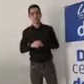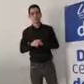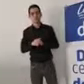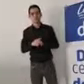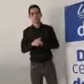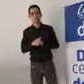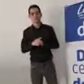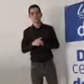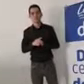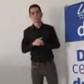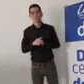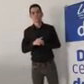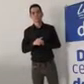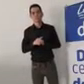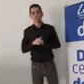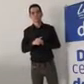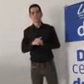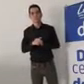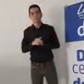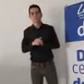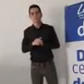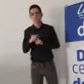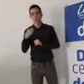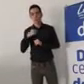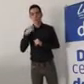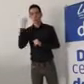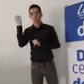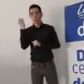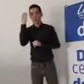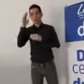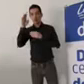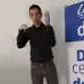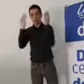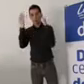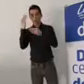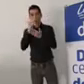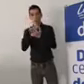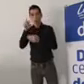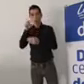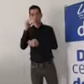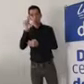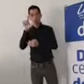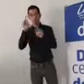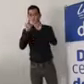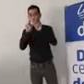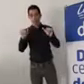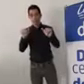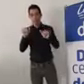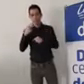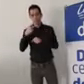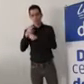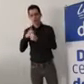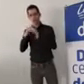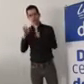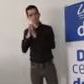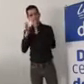también de participar en la Cumbre Mundial de Premios Nobel de Paz. Y siguiente. Y como lo decía nuestra anfitriona, ser el primer